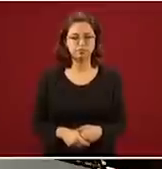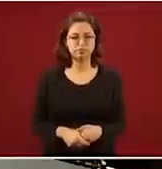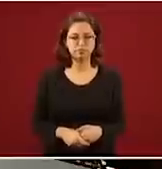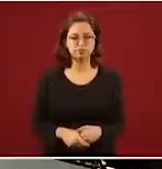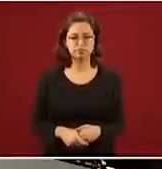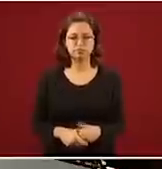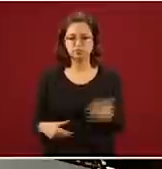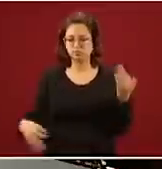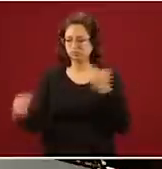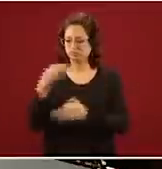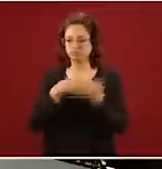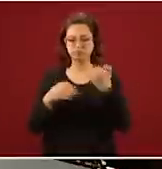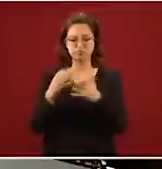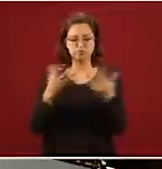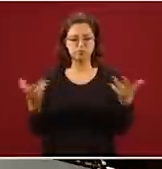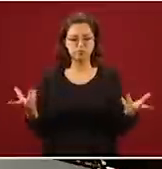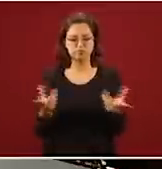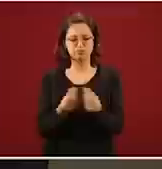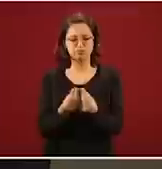entre todos,